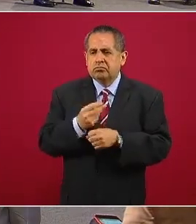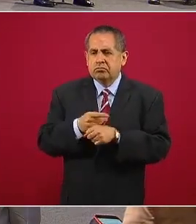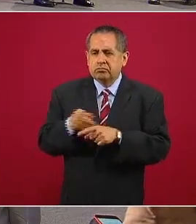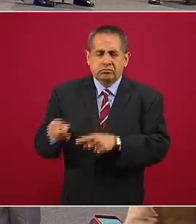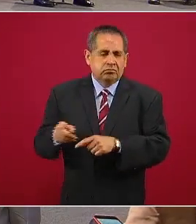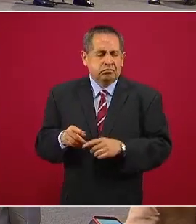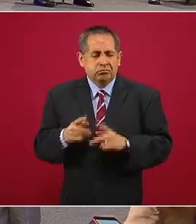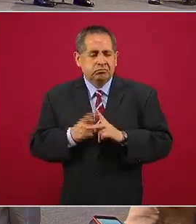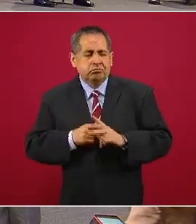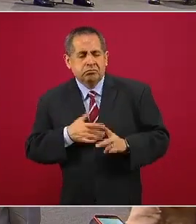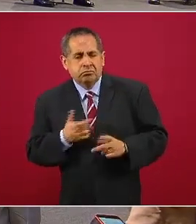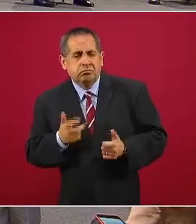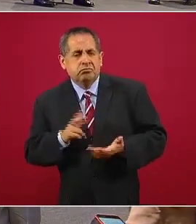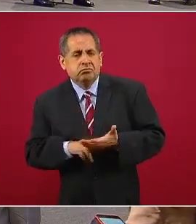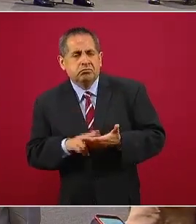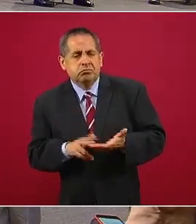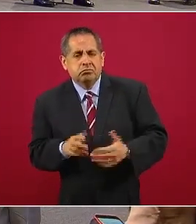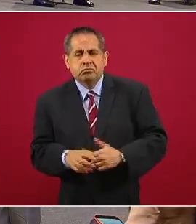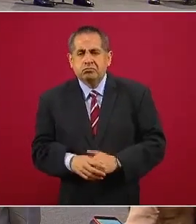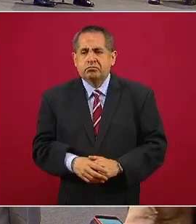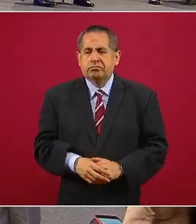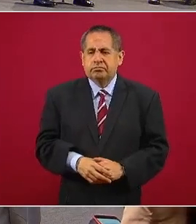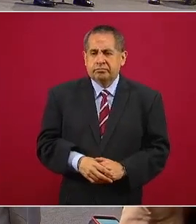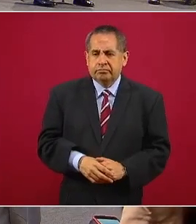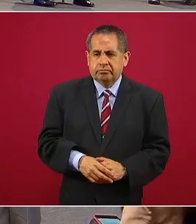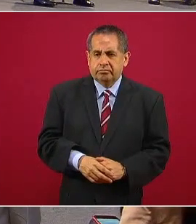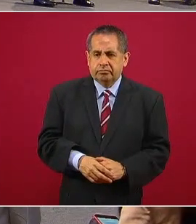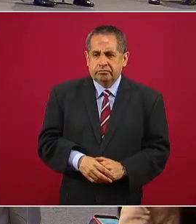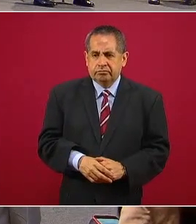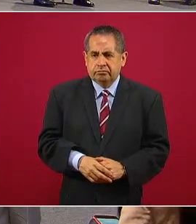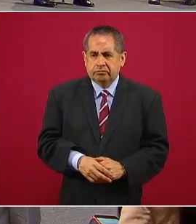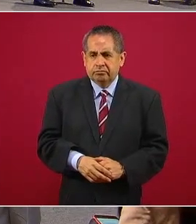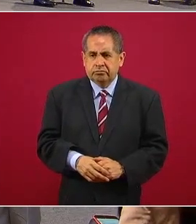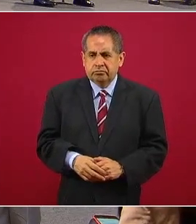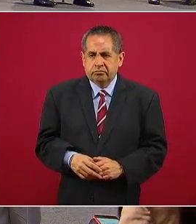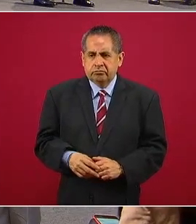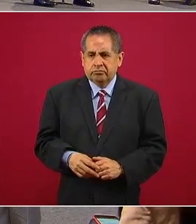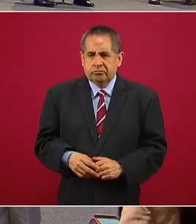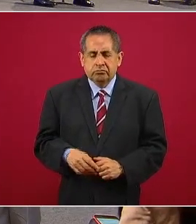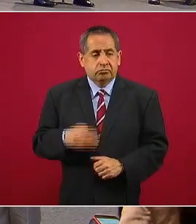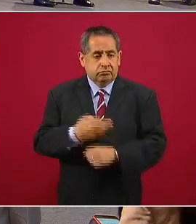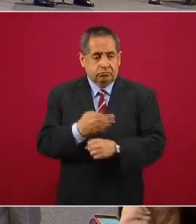Se estima menos de 200,000 y aquel un poquito más de 200,000 pesos. Sí,